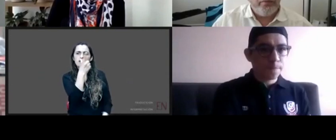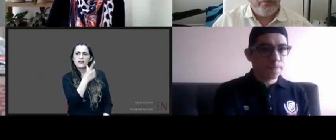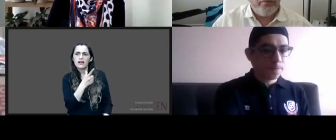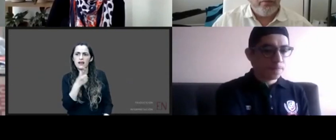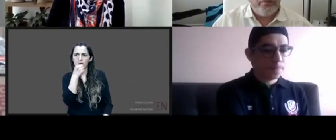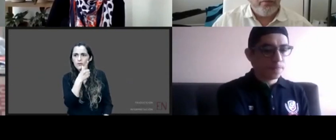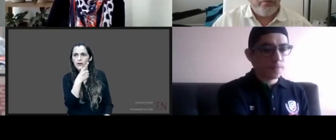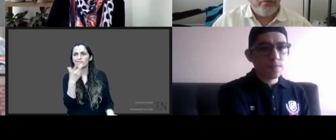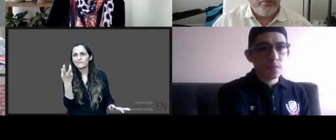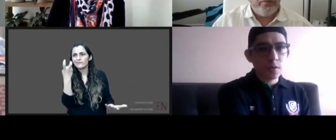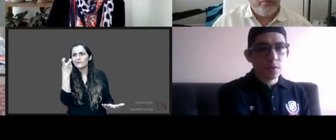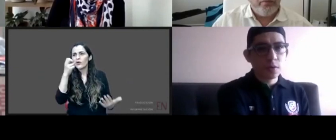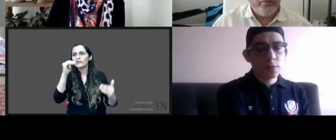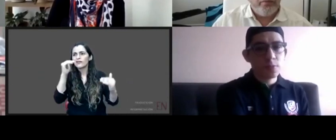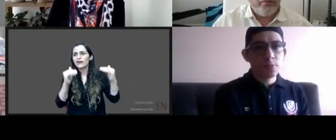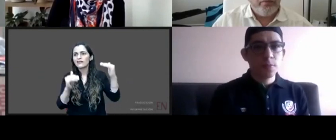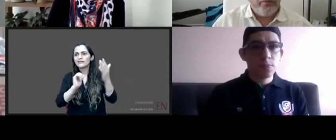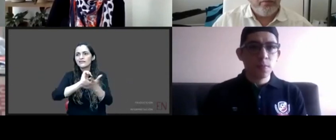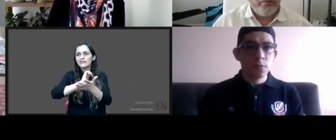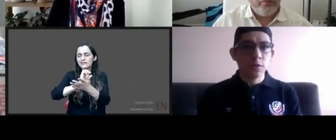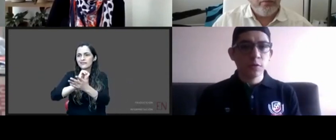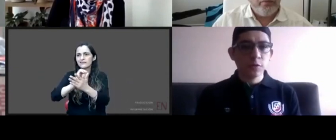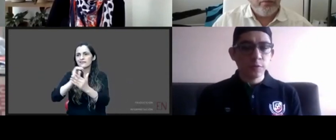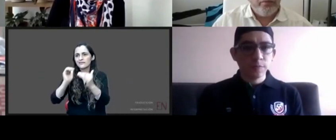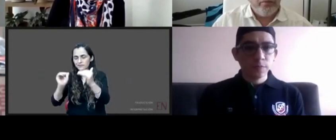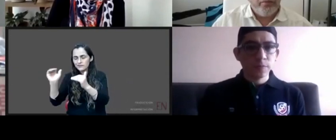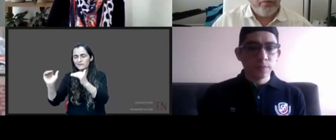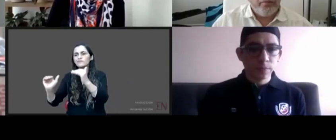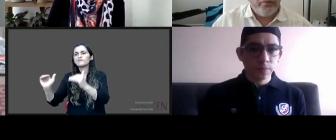las desigualdades. Y decías cosas muy interesantes como